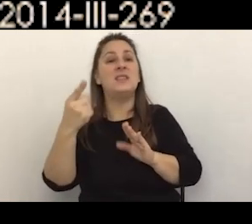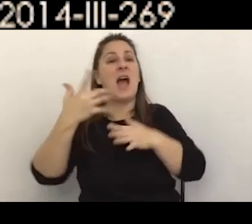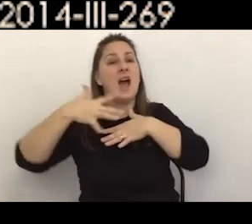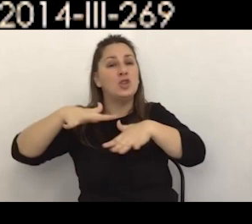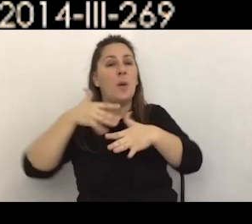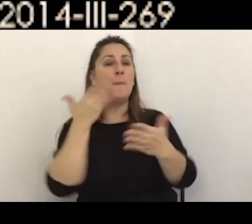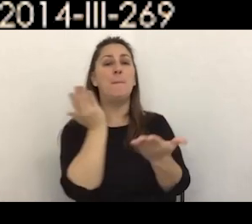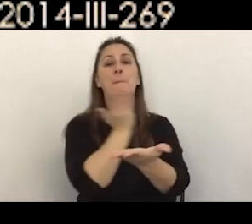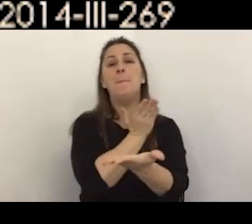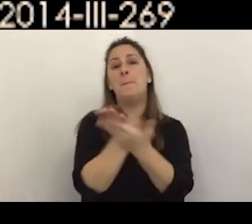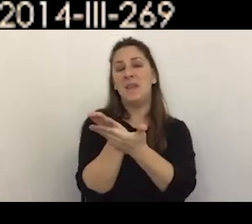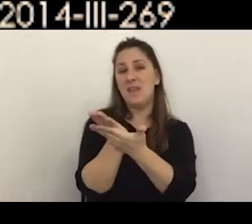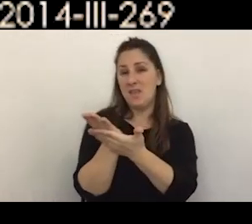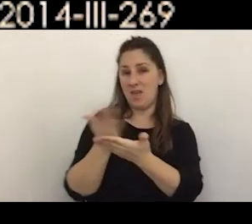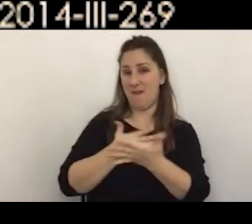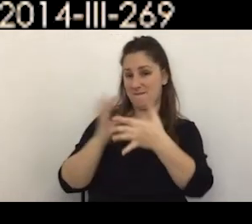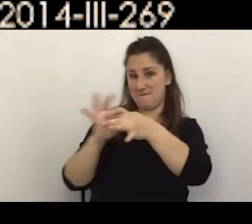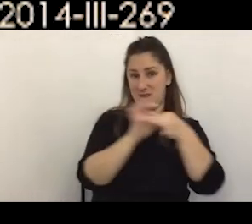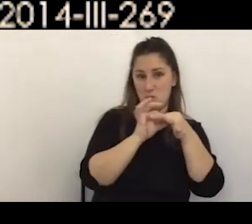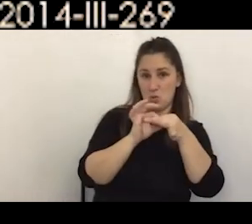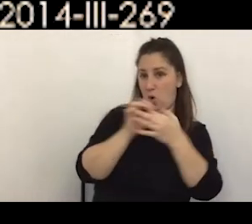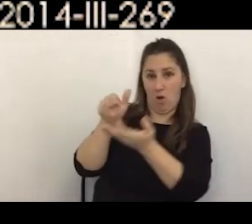de filiación, no sea